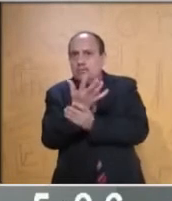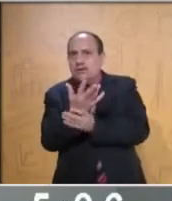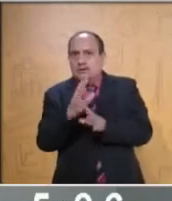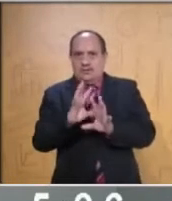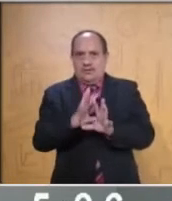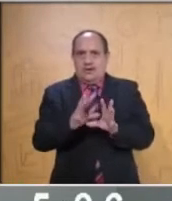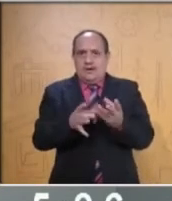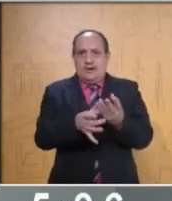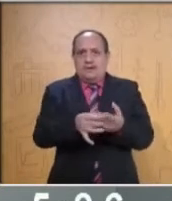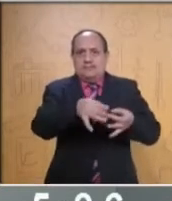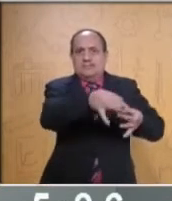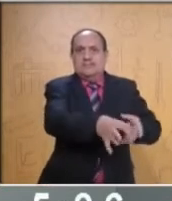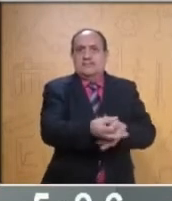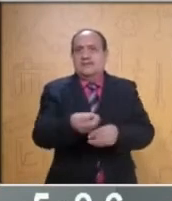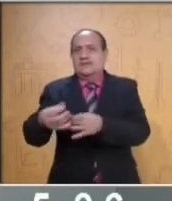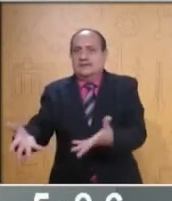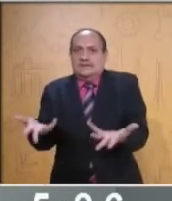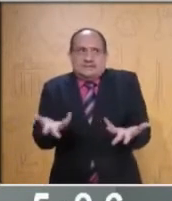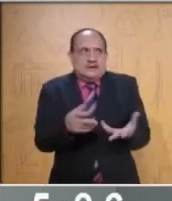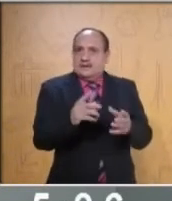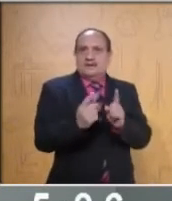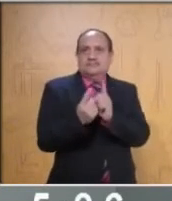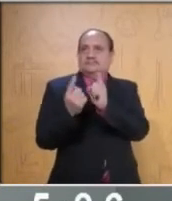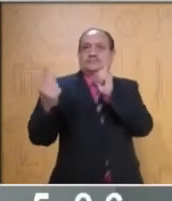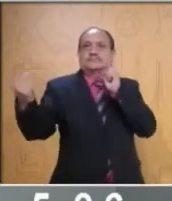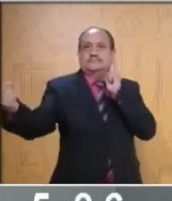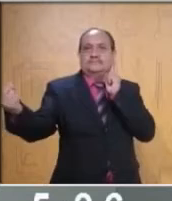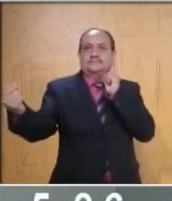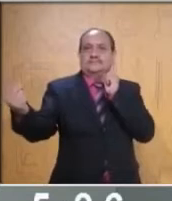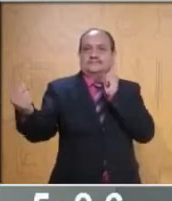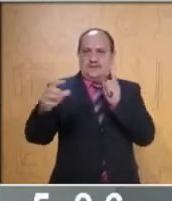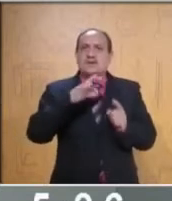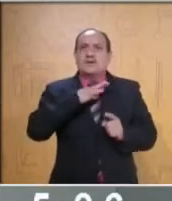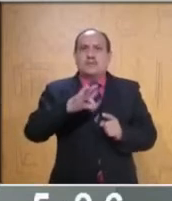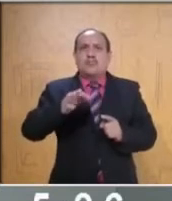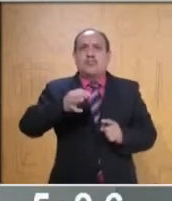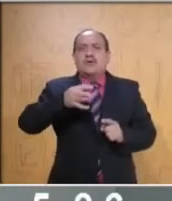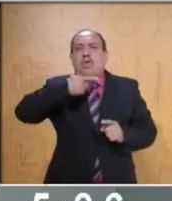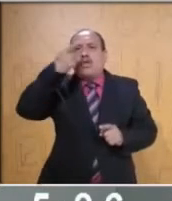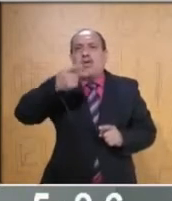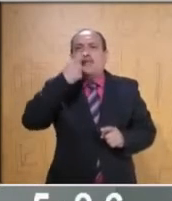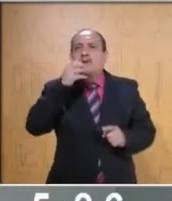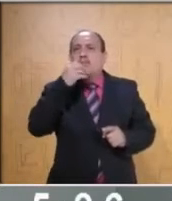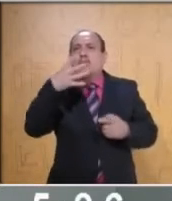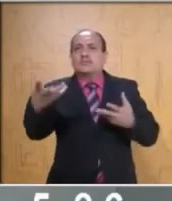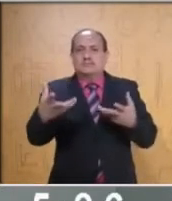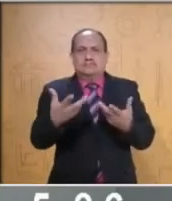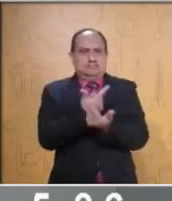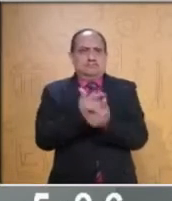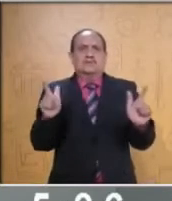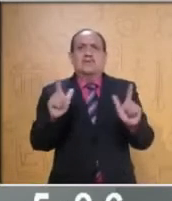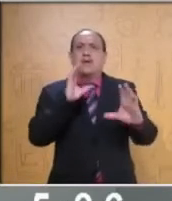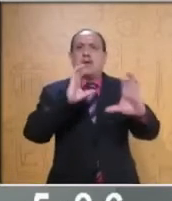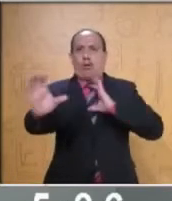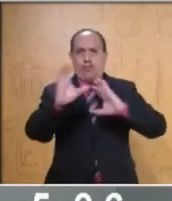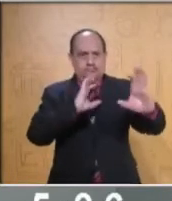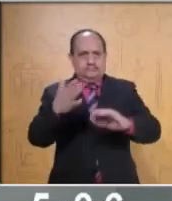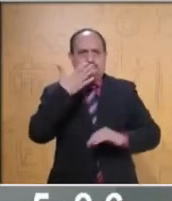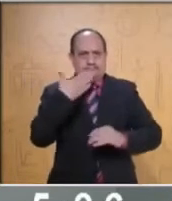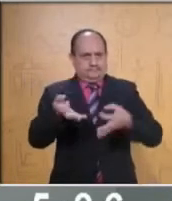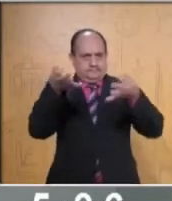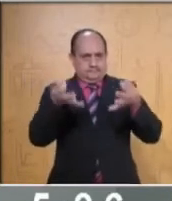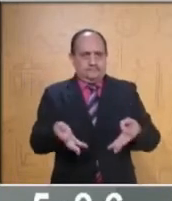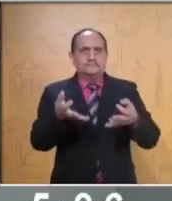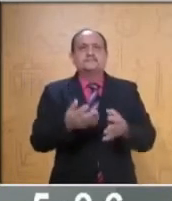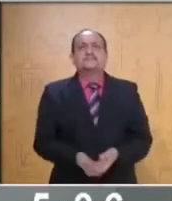yo dejé aquí a un lado porque pues no tengo a nadie aquí cerca y puedo hablar libremente y puedo comunicarme con ustedes que están